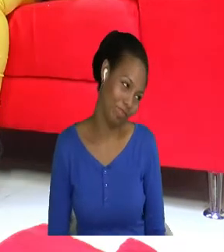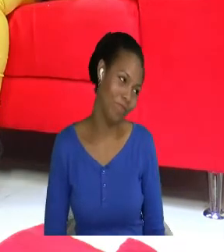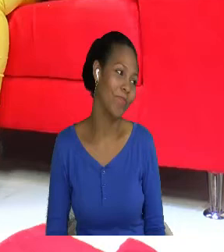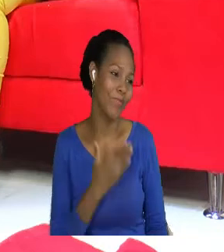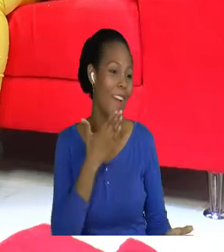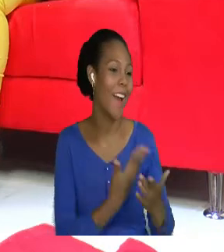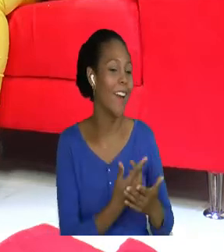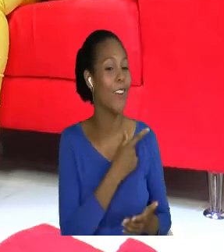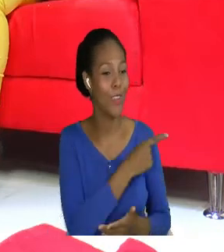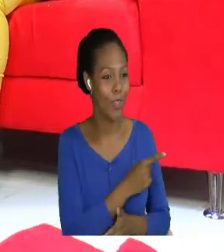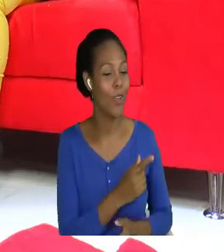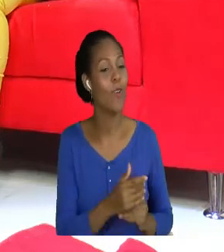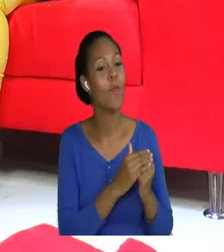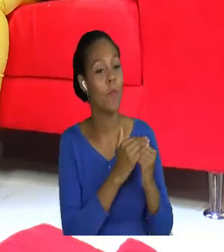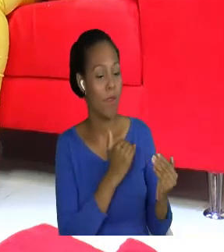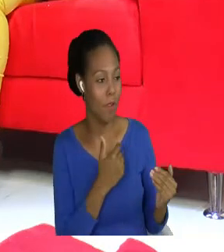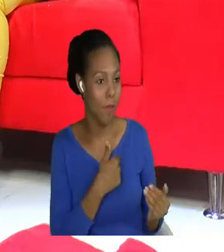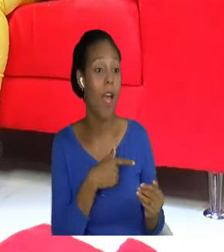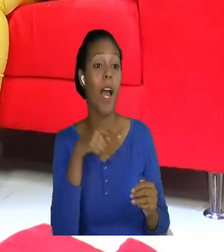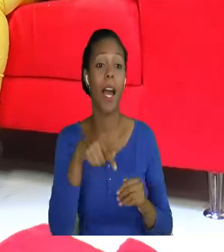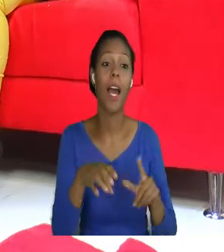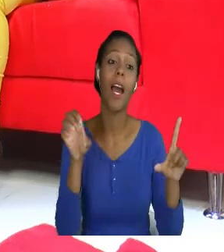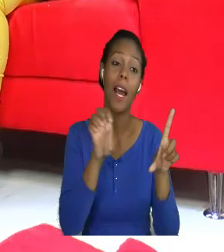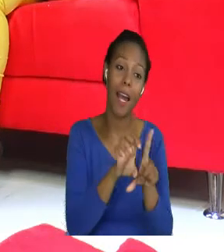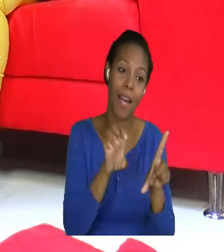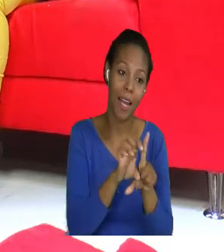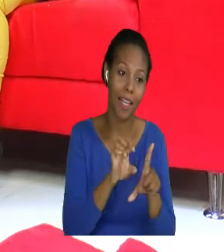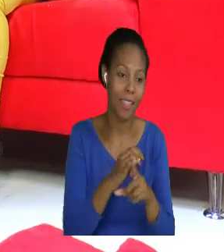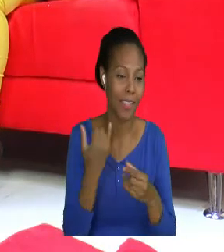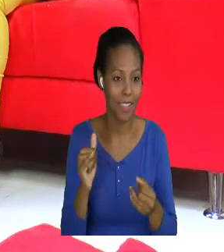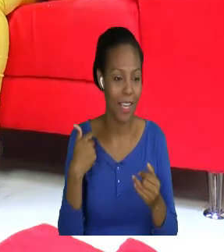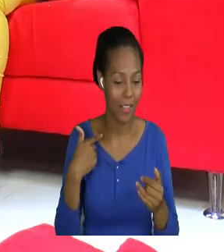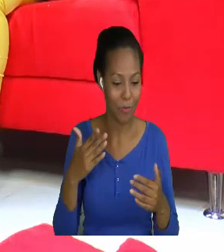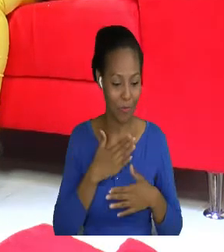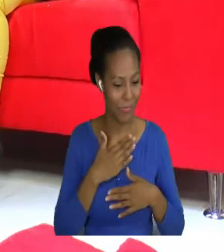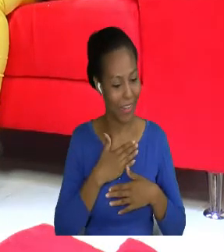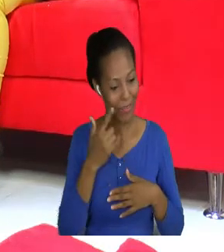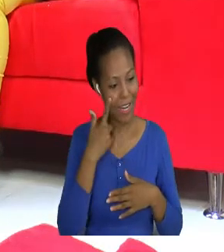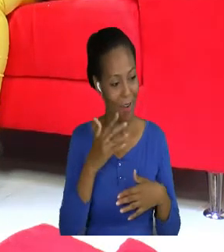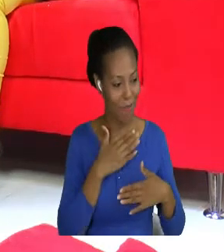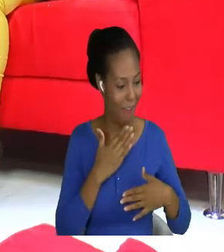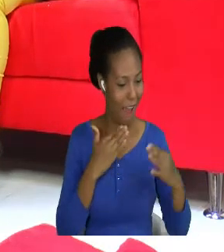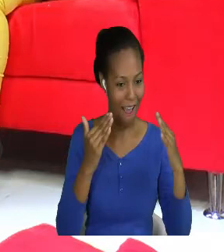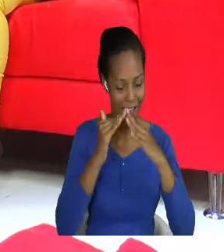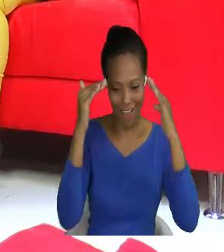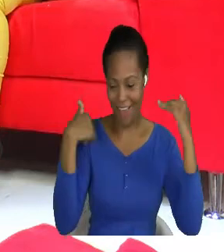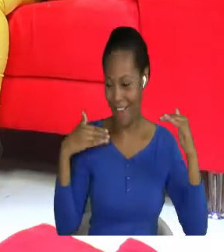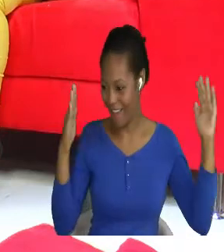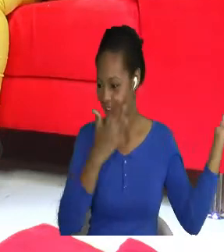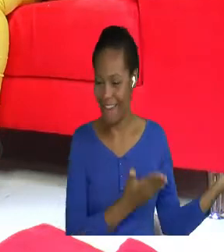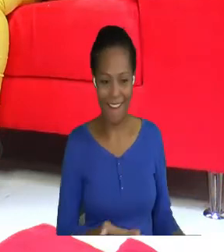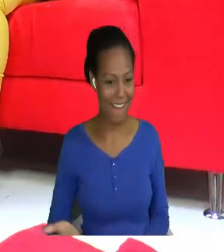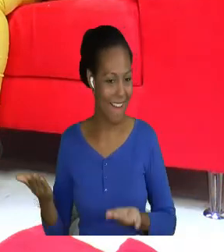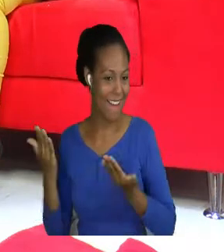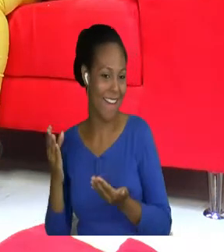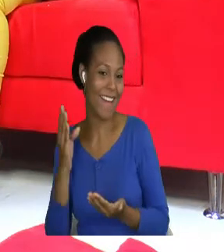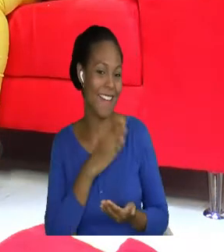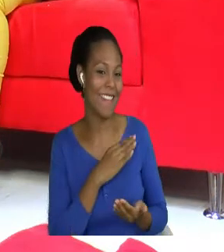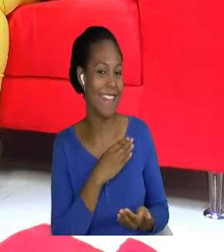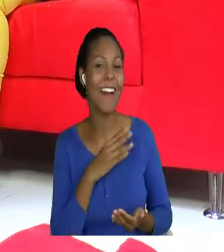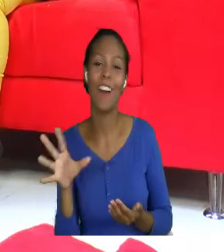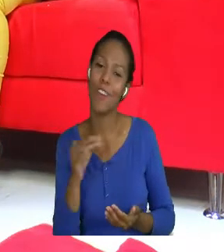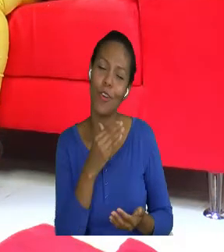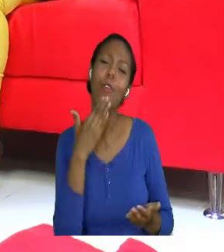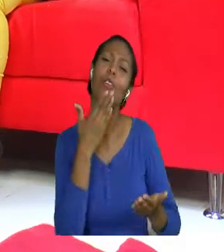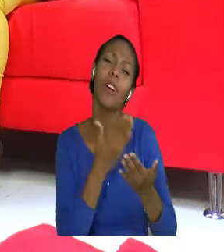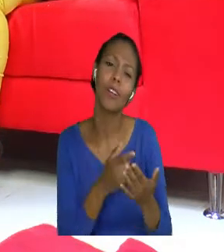a ti, muchísimas gracias a Enlace, que ya es mi casa, y a todos los barranqueños que nos permiten estar ahí con ellos en la